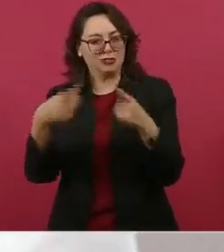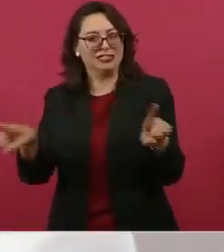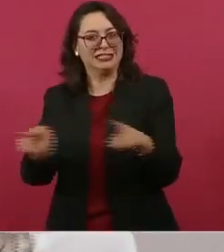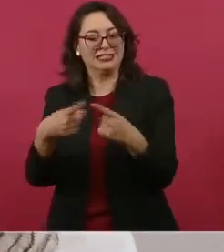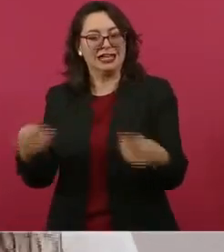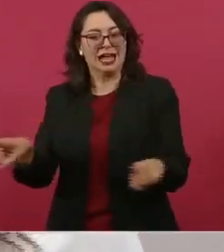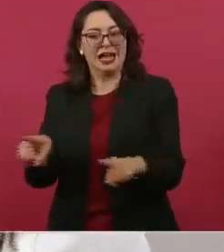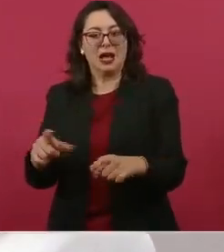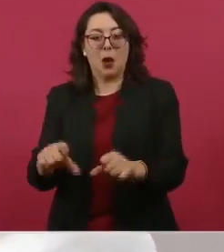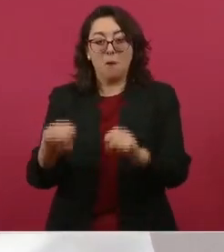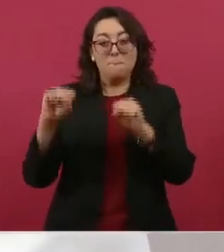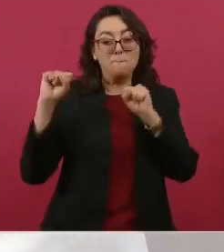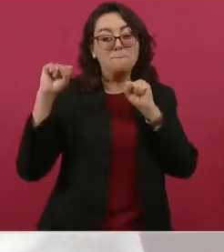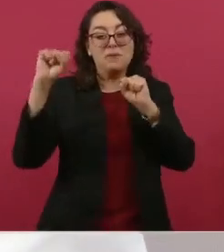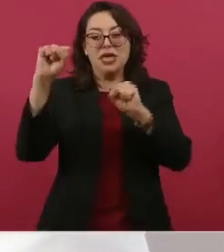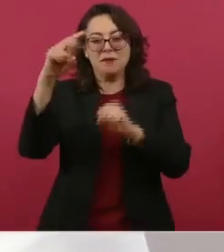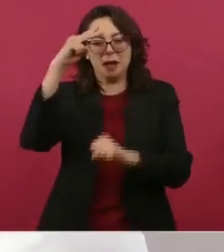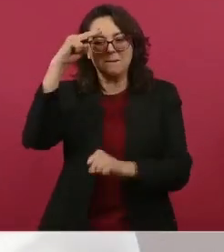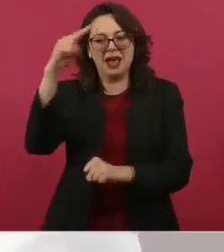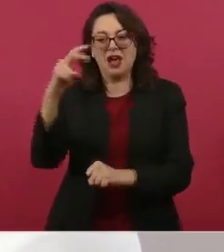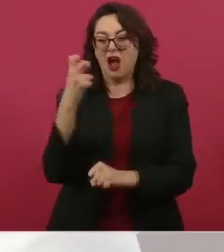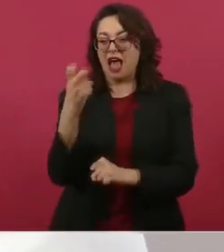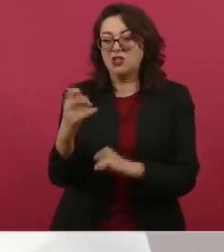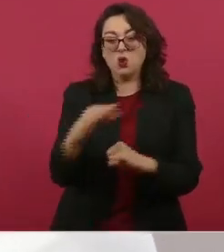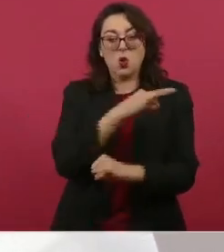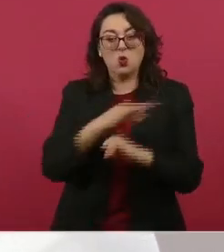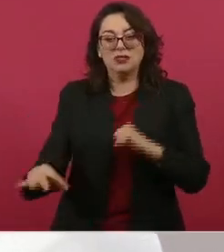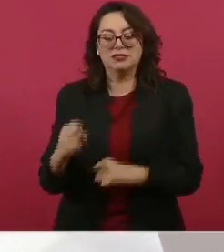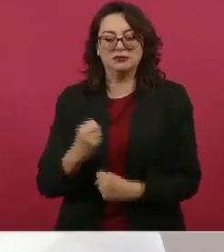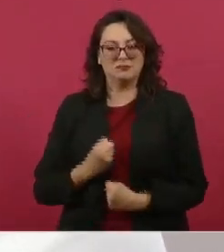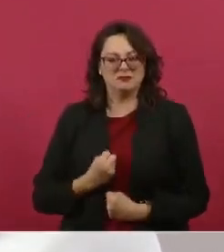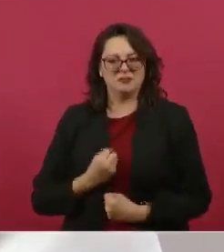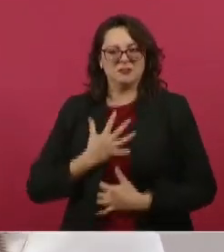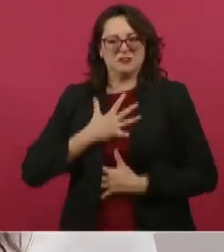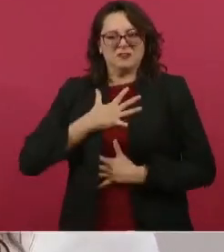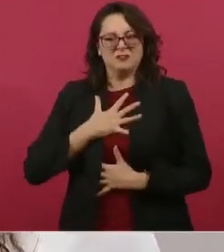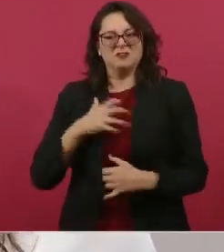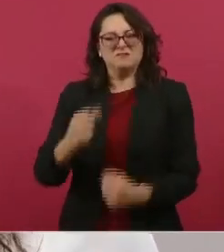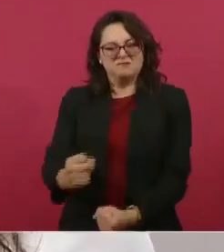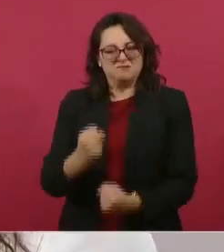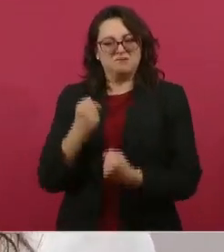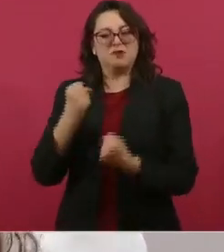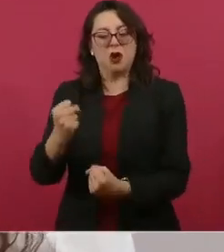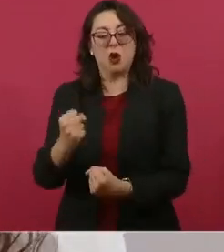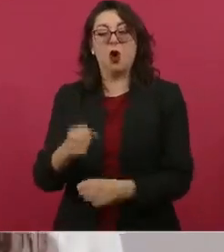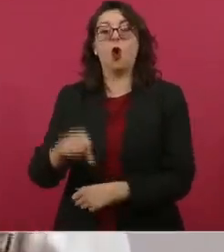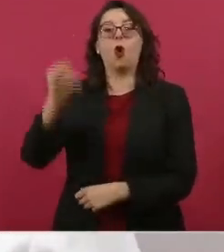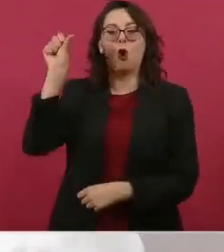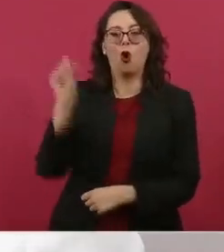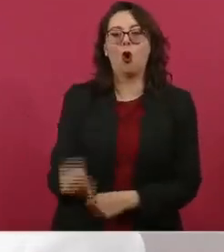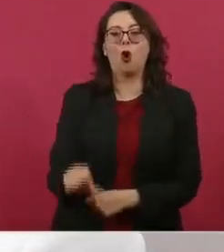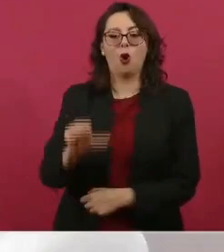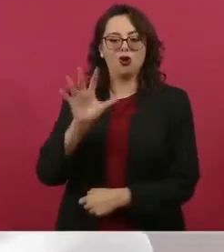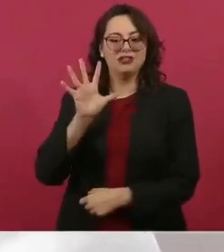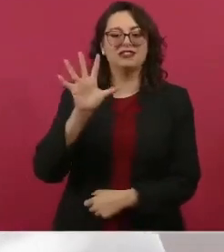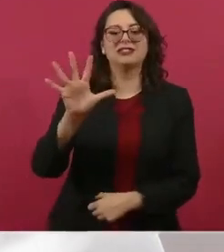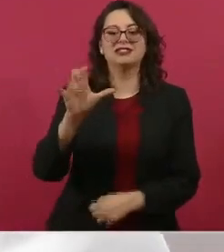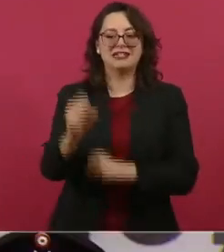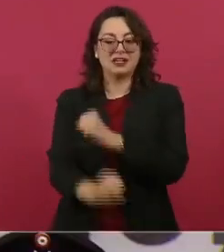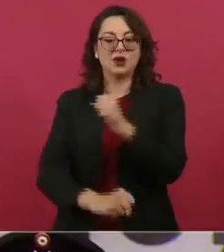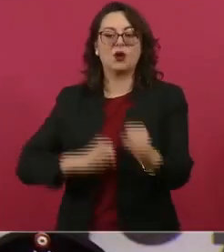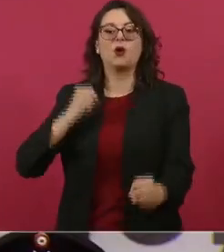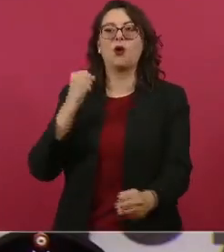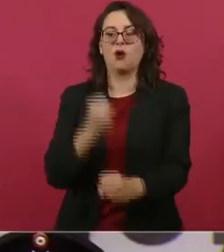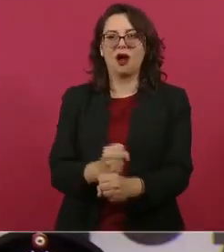Viva México último es el que se escucha con más emoción. Y hoy cumplimos 5 años